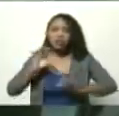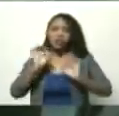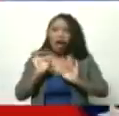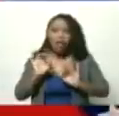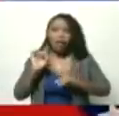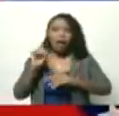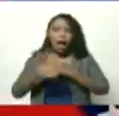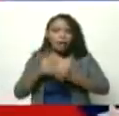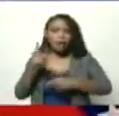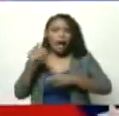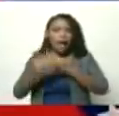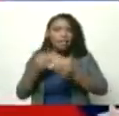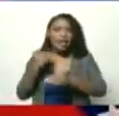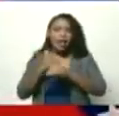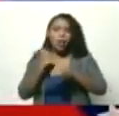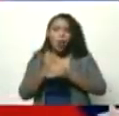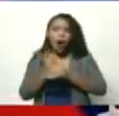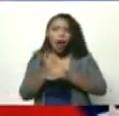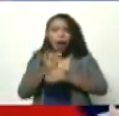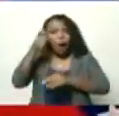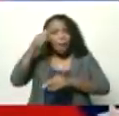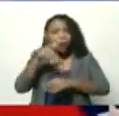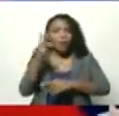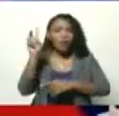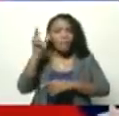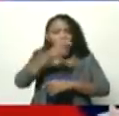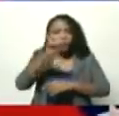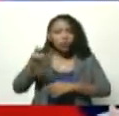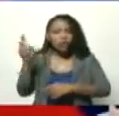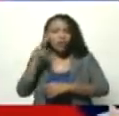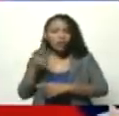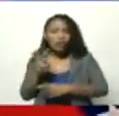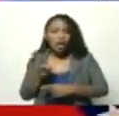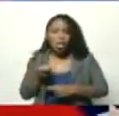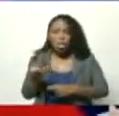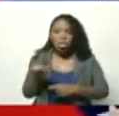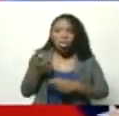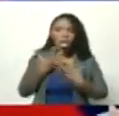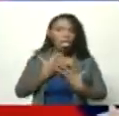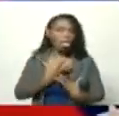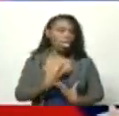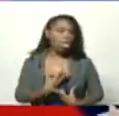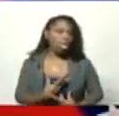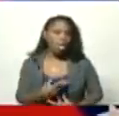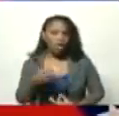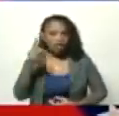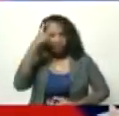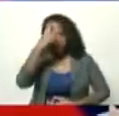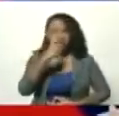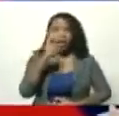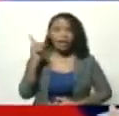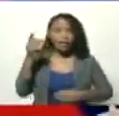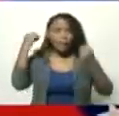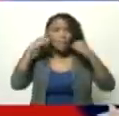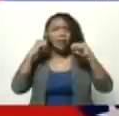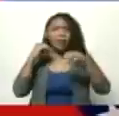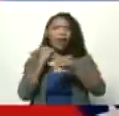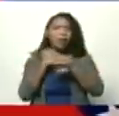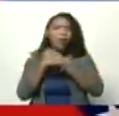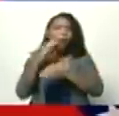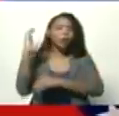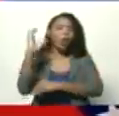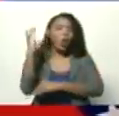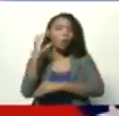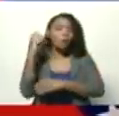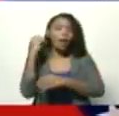crear descontentos. Es una práctica muy colombiana, esta la que estamos viendo,